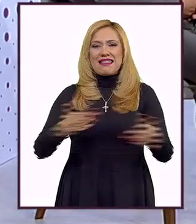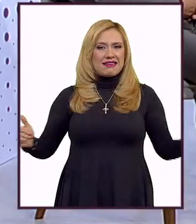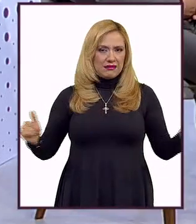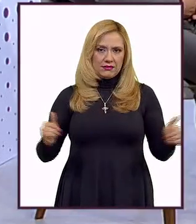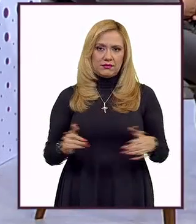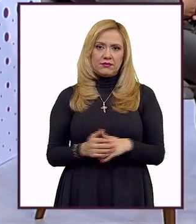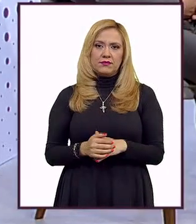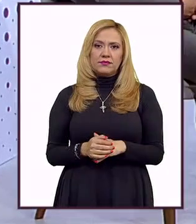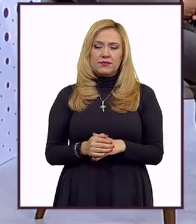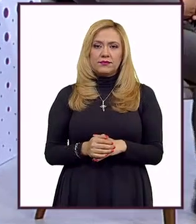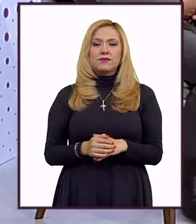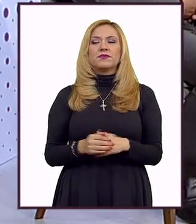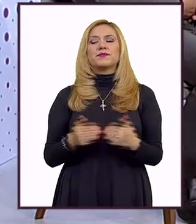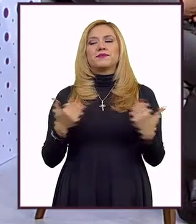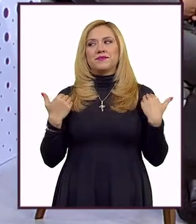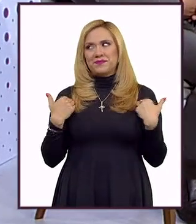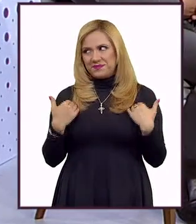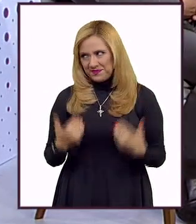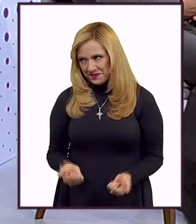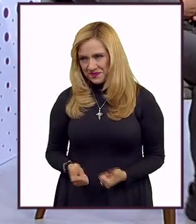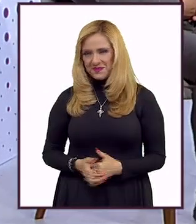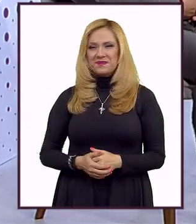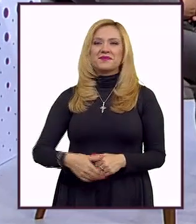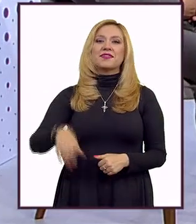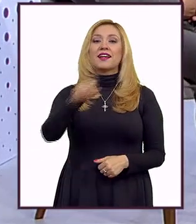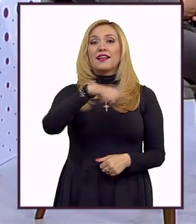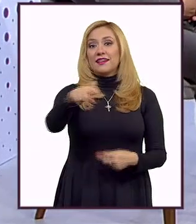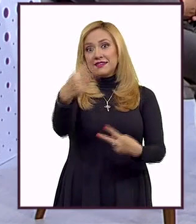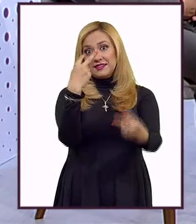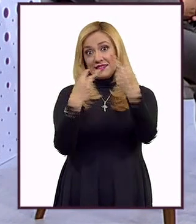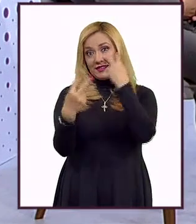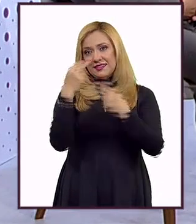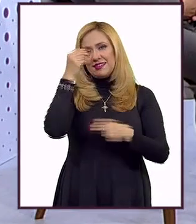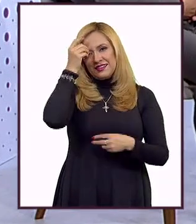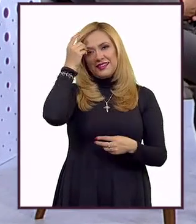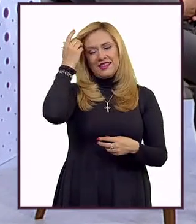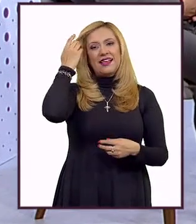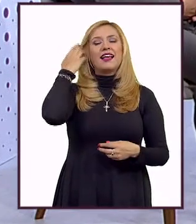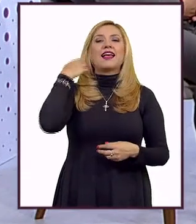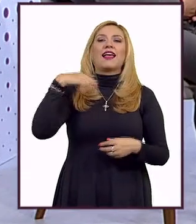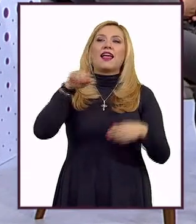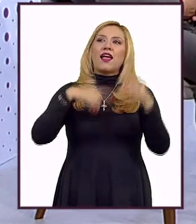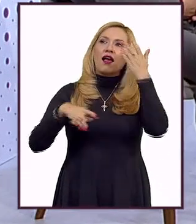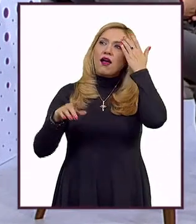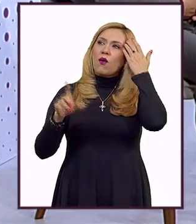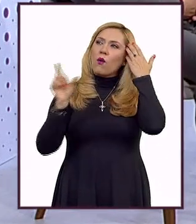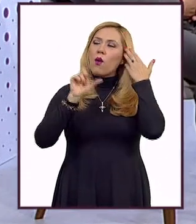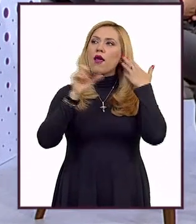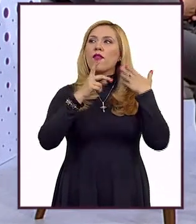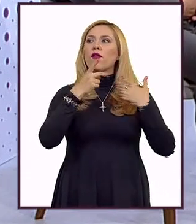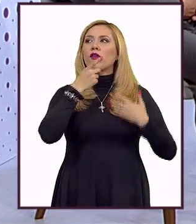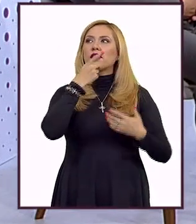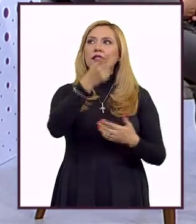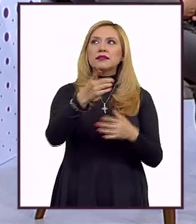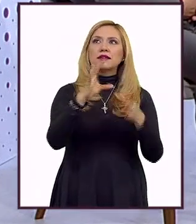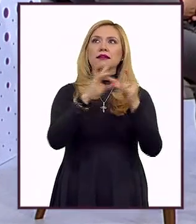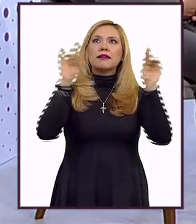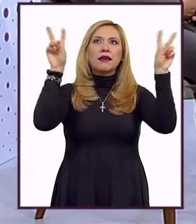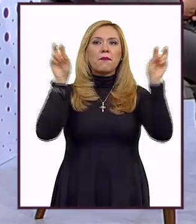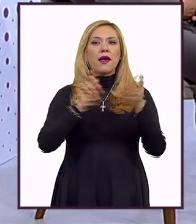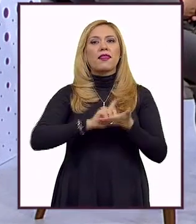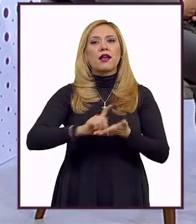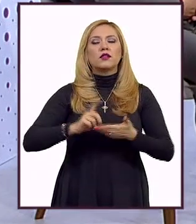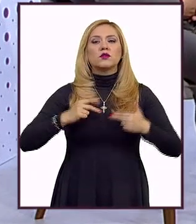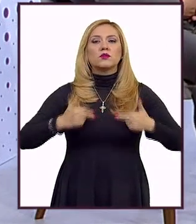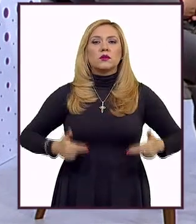justificación. Claro. Digo, aquí, para quienes nos están viendo, también poner en contexto, ¿no? Normalmente cuando hablamos de derechos humanos, también muchas veces